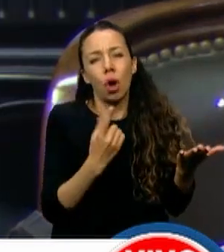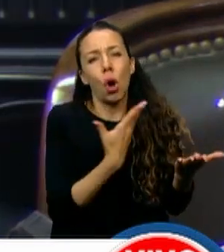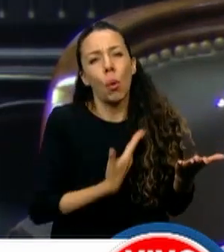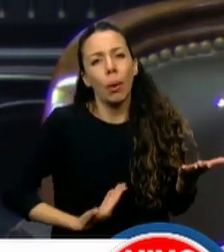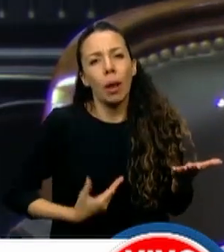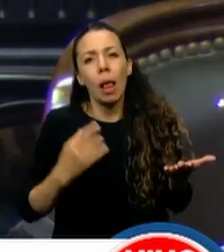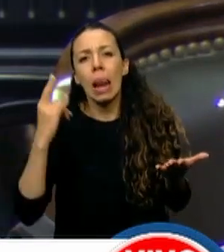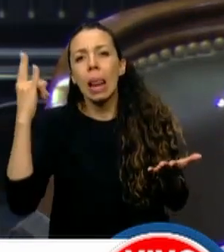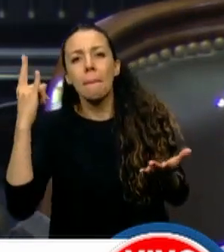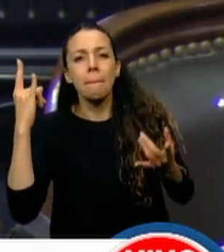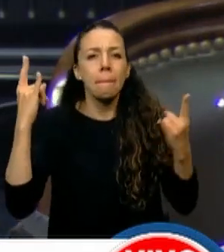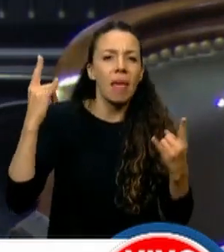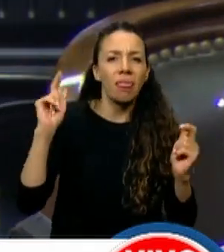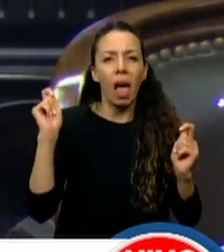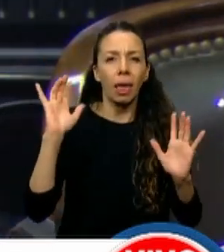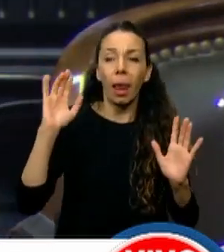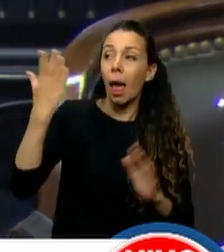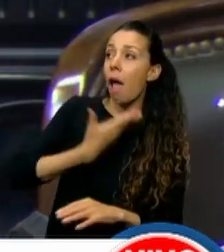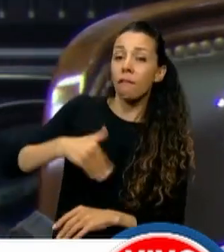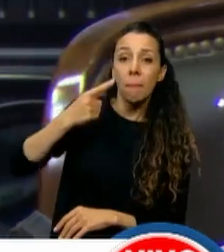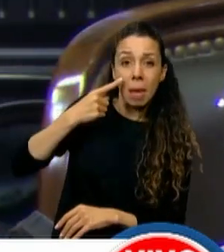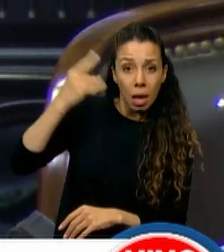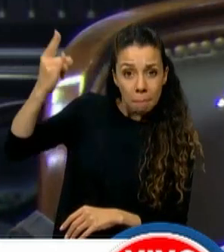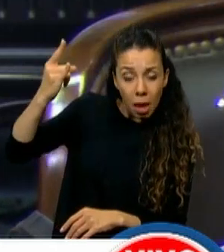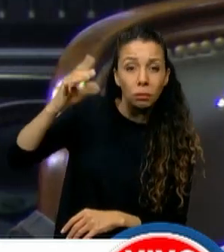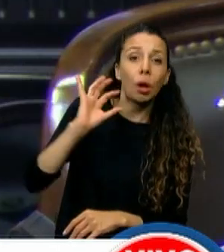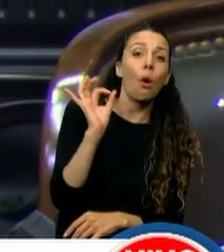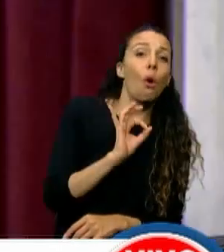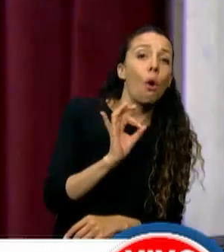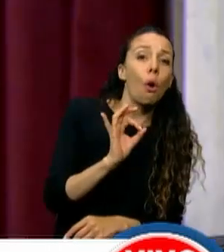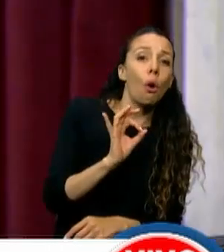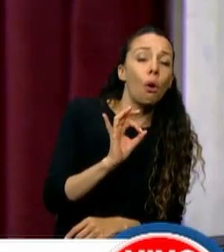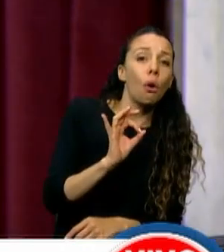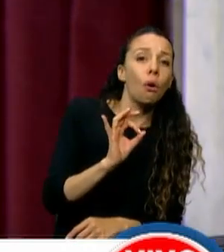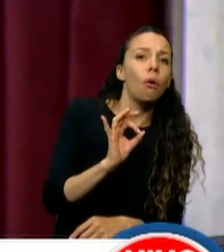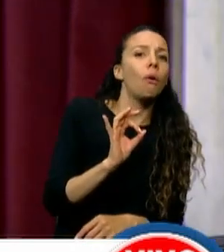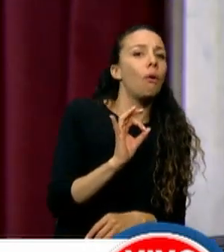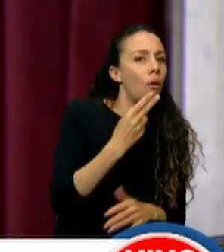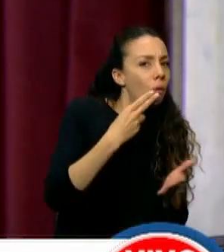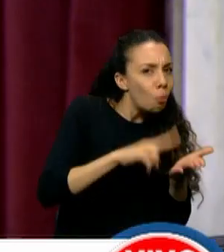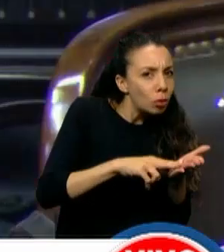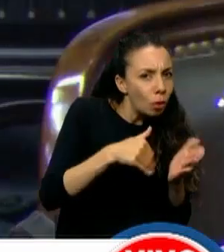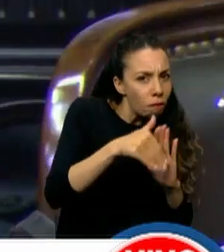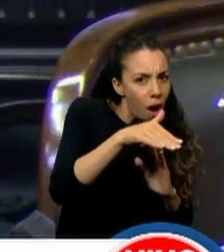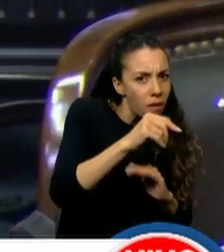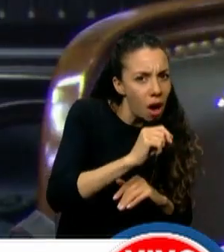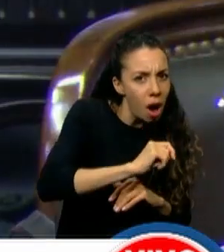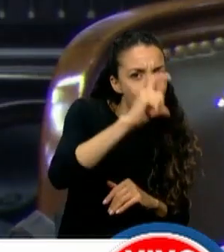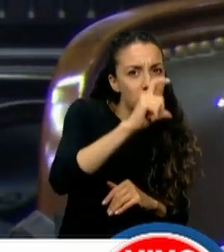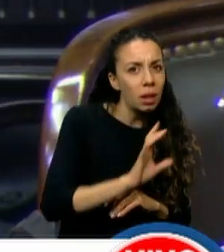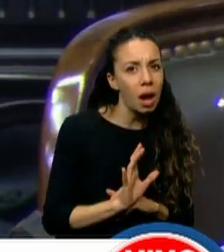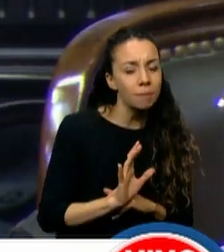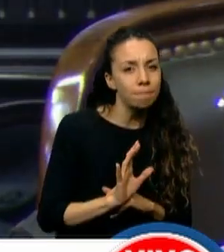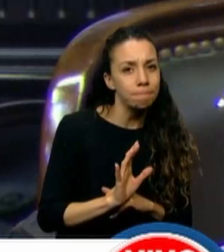¿Le miente al Fondo Monetario? Su tiempo, diputado, finalizado, por favor. ¿O habrá aumentos en las boletas? No hay razones